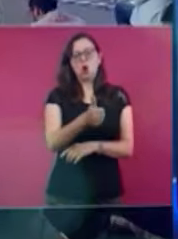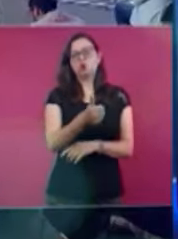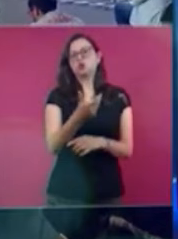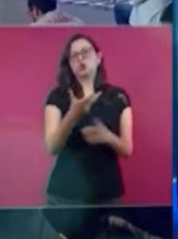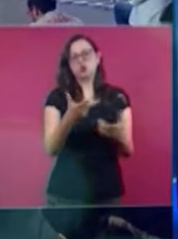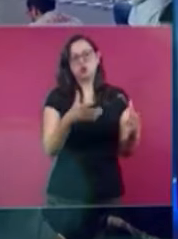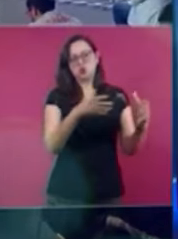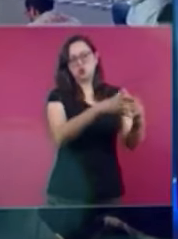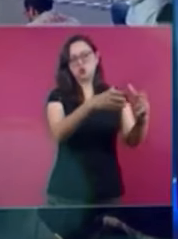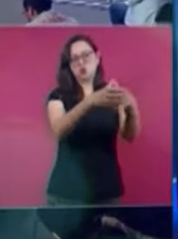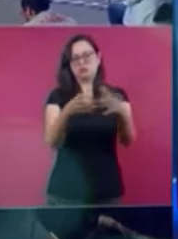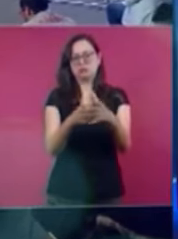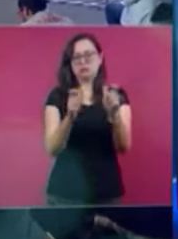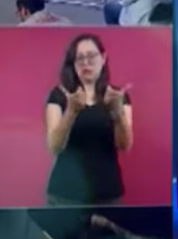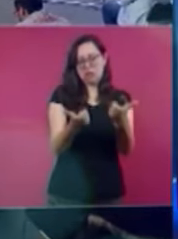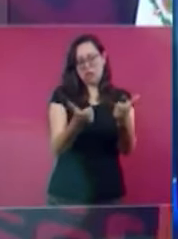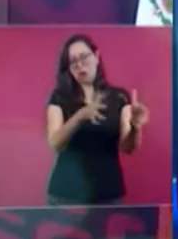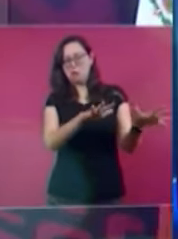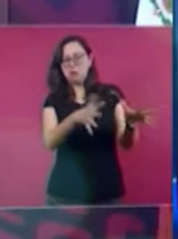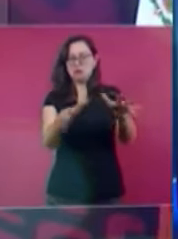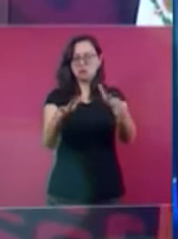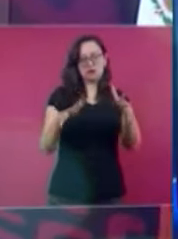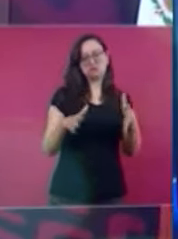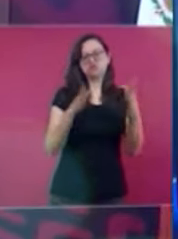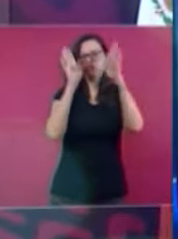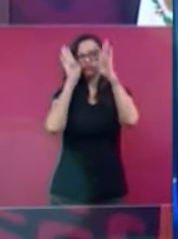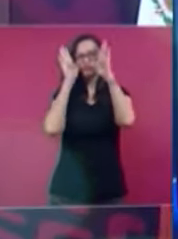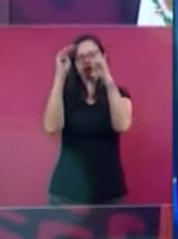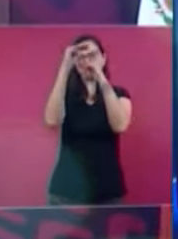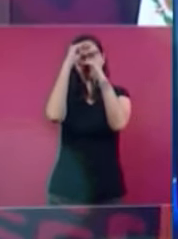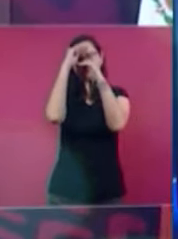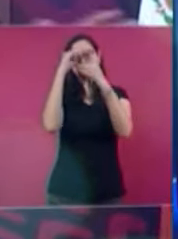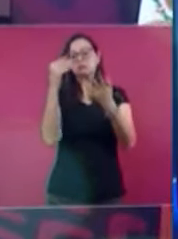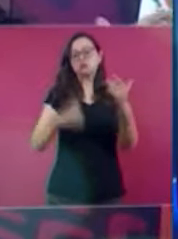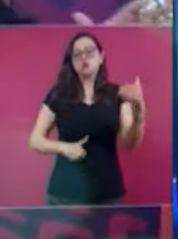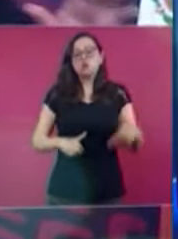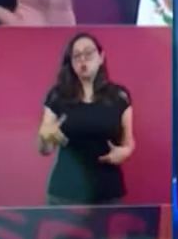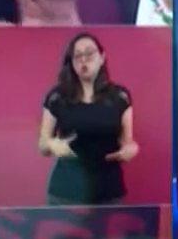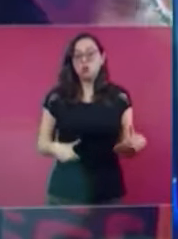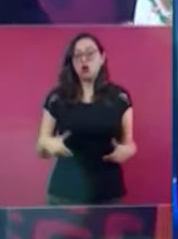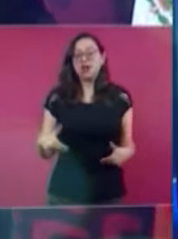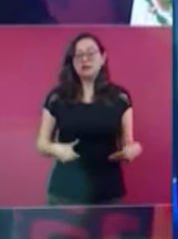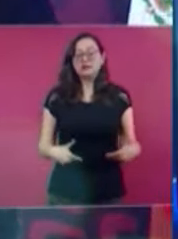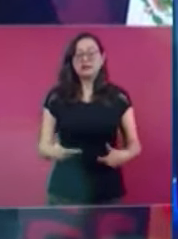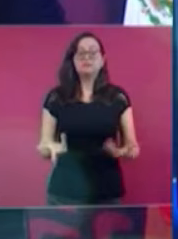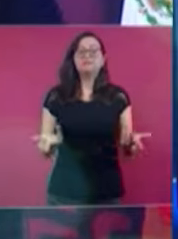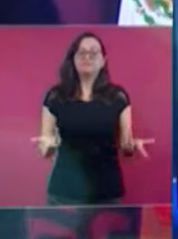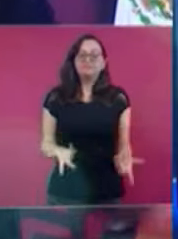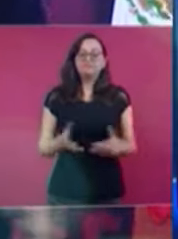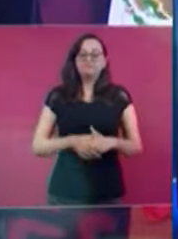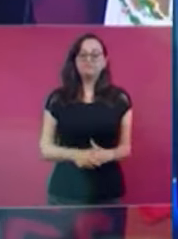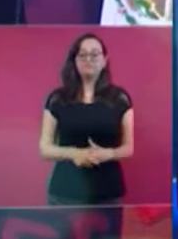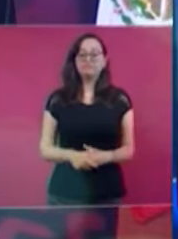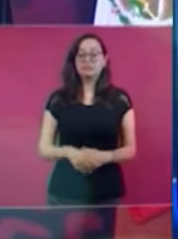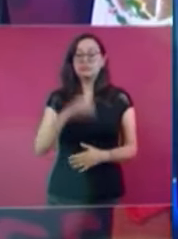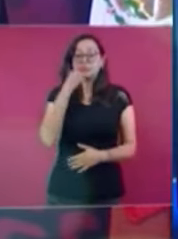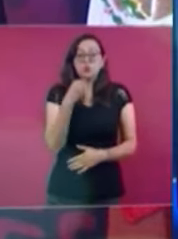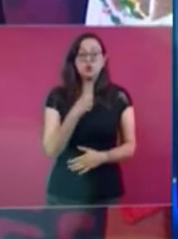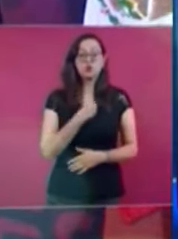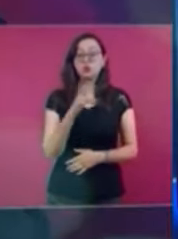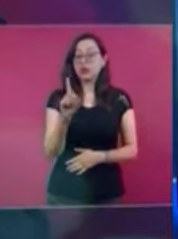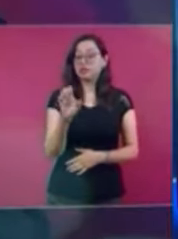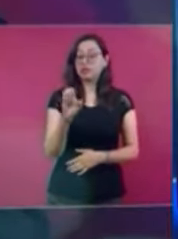parte de libertal expresión creo que el presidente ha sido muy hábil en llevar la agenda política hacia donde le conviene y con eso de alguna manera deriva la